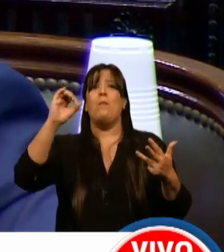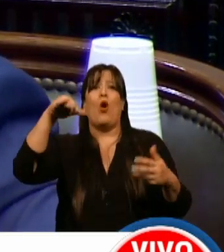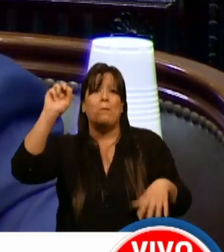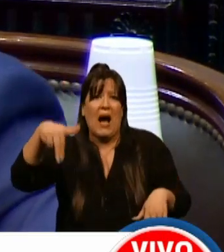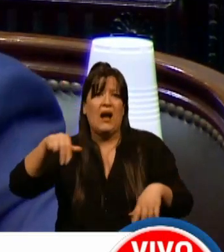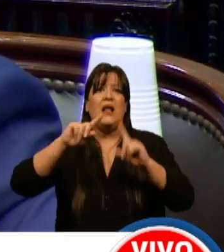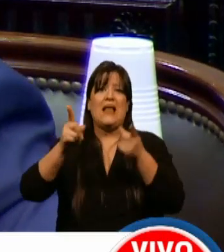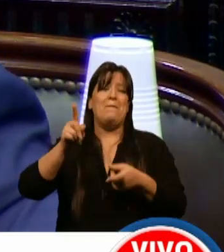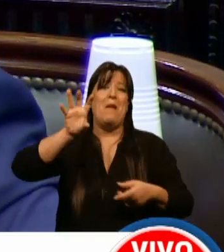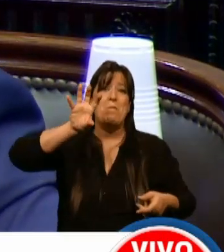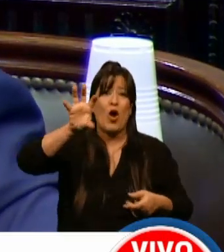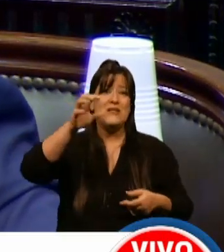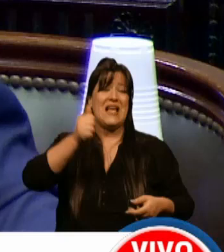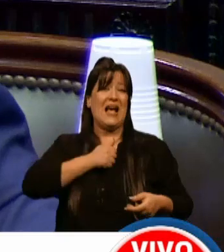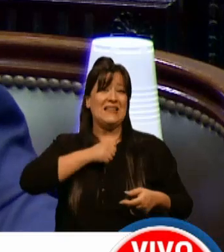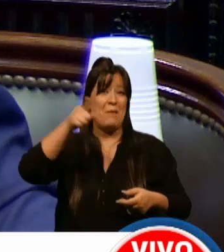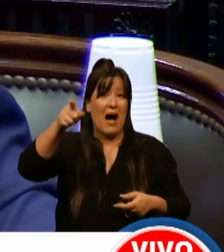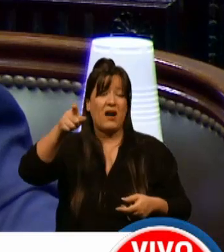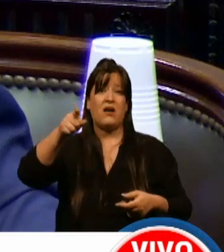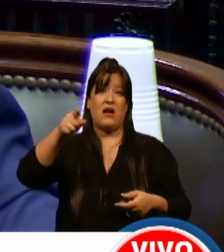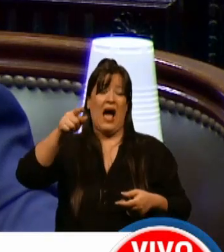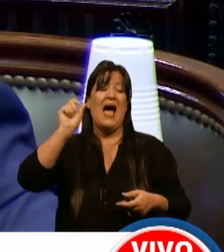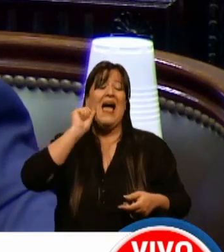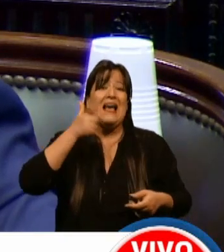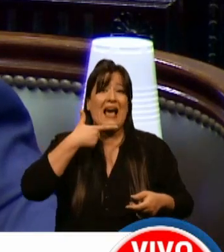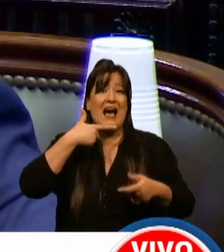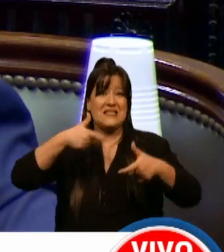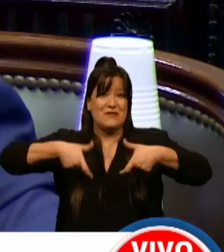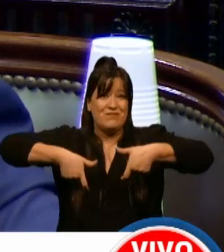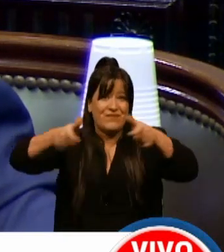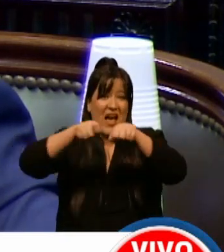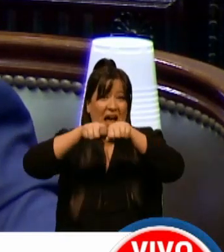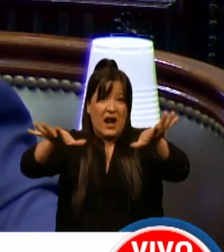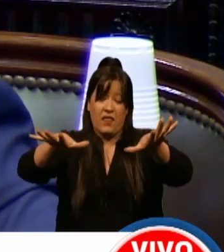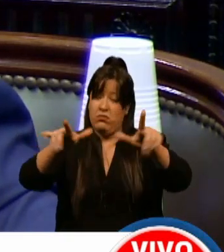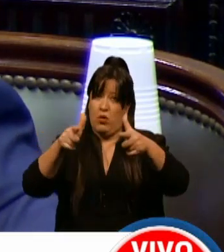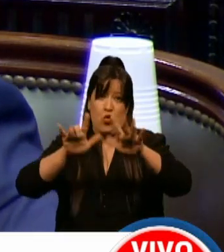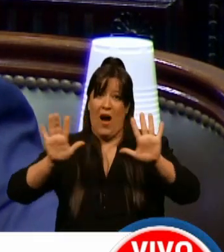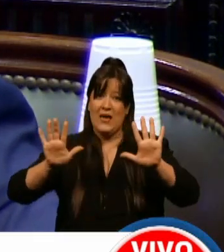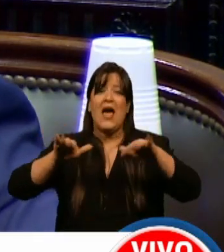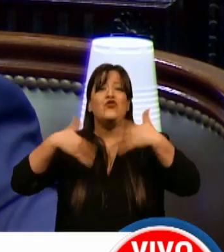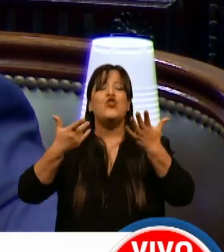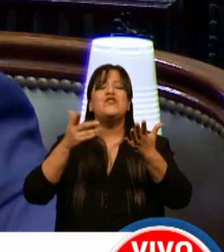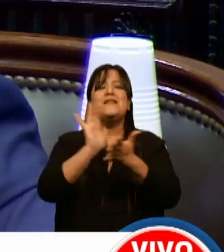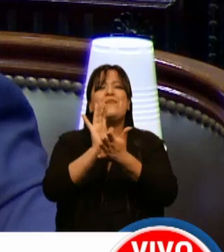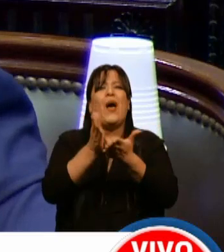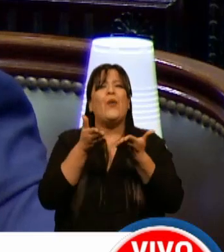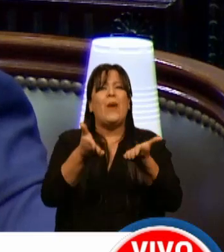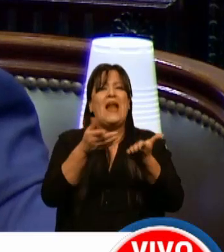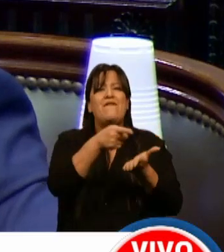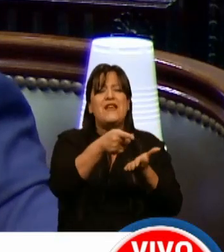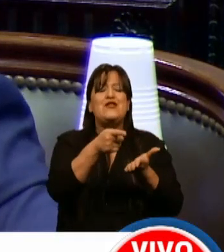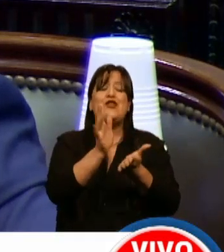Puna catamarqueña tienen gas en red. Por lo tanto, este beneficio es una